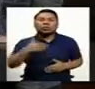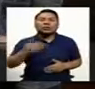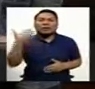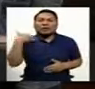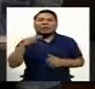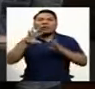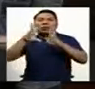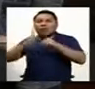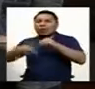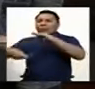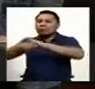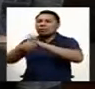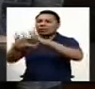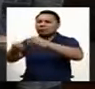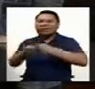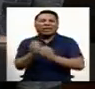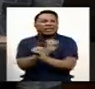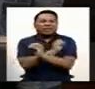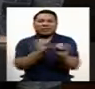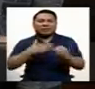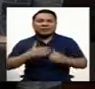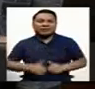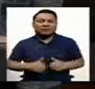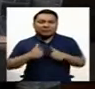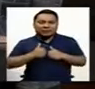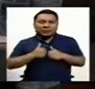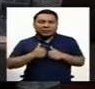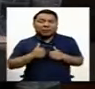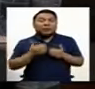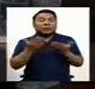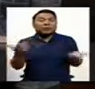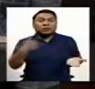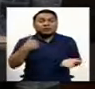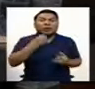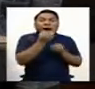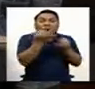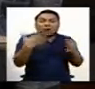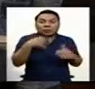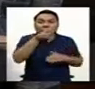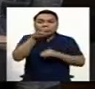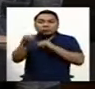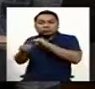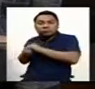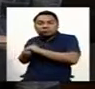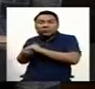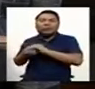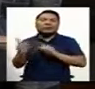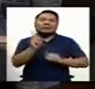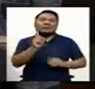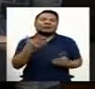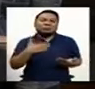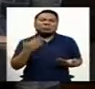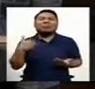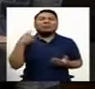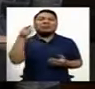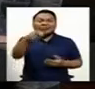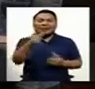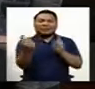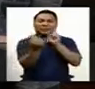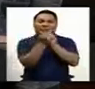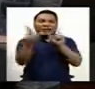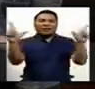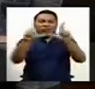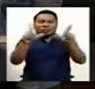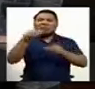corrupción en toda su vida. Si tuviera algo que ocultar, no me habría presentado en vivo y en